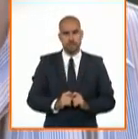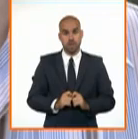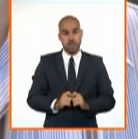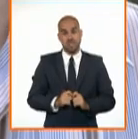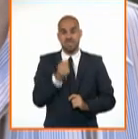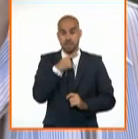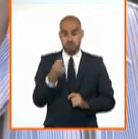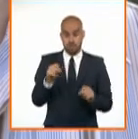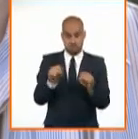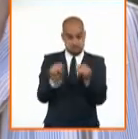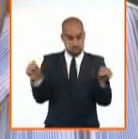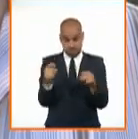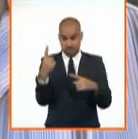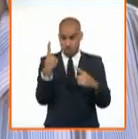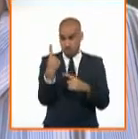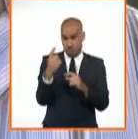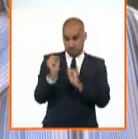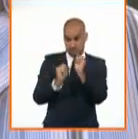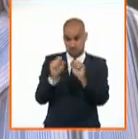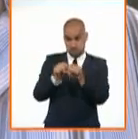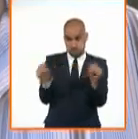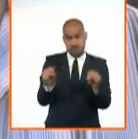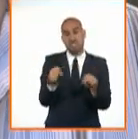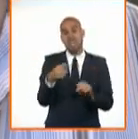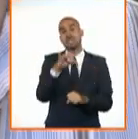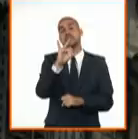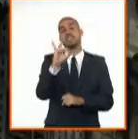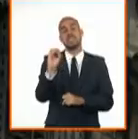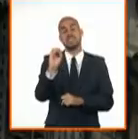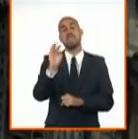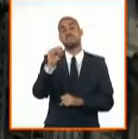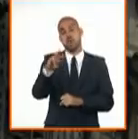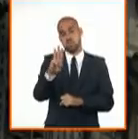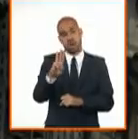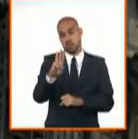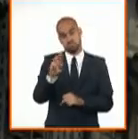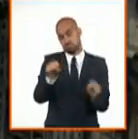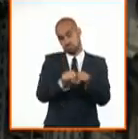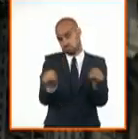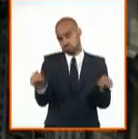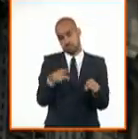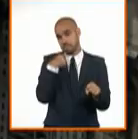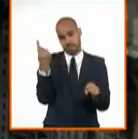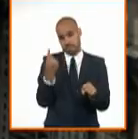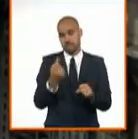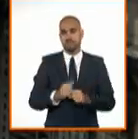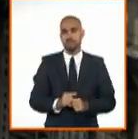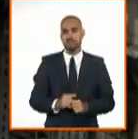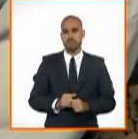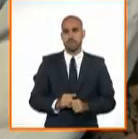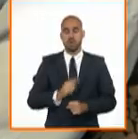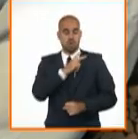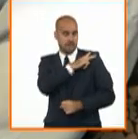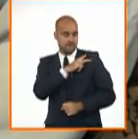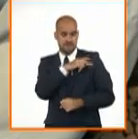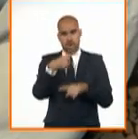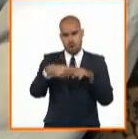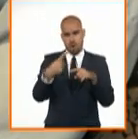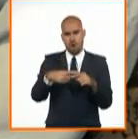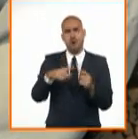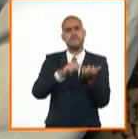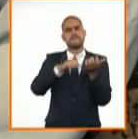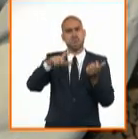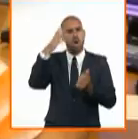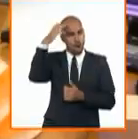dejamos de aportar en estos momentos 70 mediaguas sistema electromagnético nacional así lo pudieron constatar las principales autoridades del partido y gobierno de la